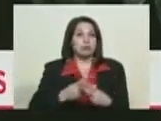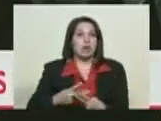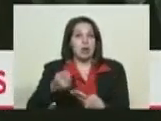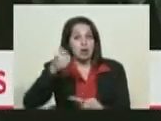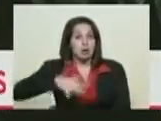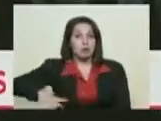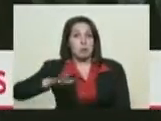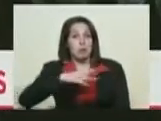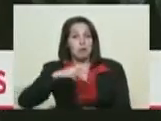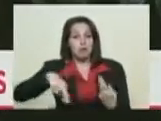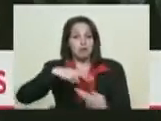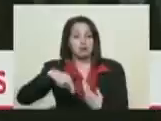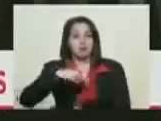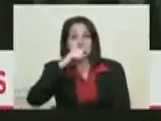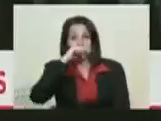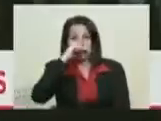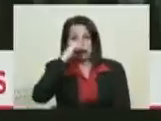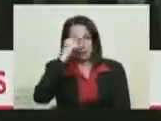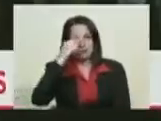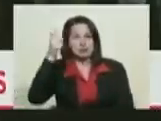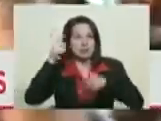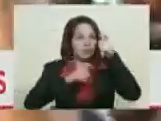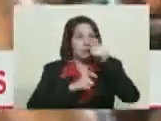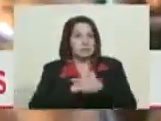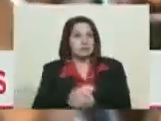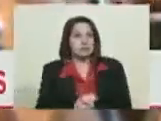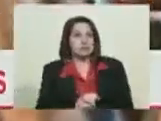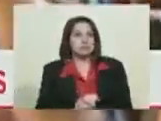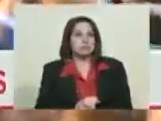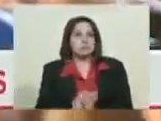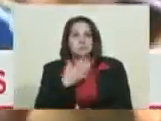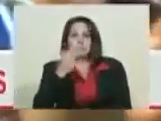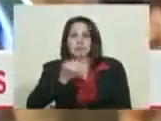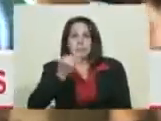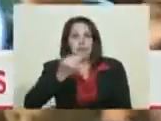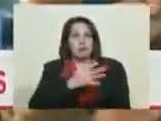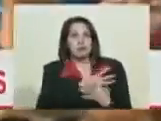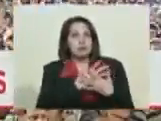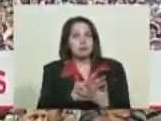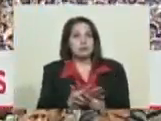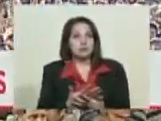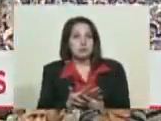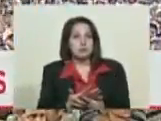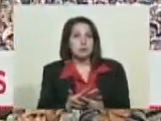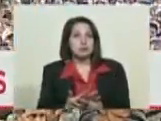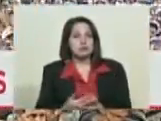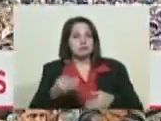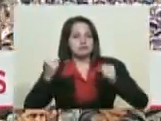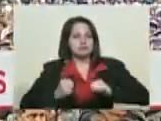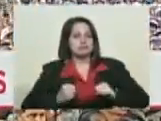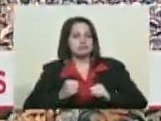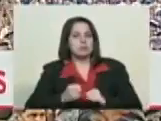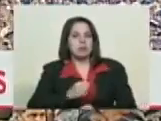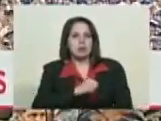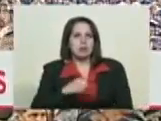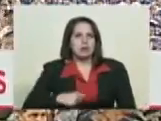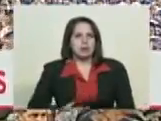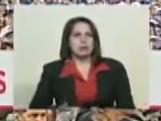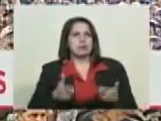el pueblo revolucionario, en el pueblo chavista. Esta es la verdadera voluntad, la verdadera soberanía.